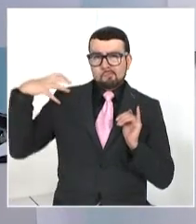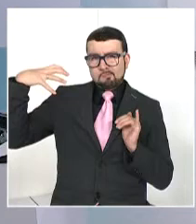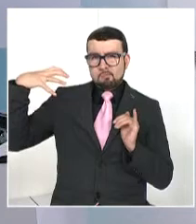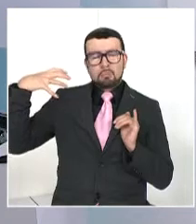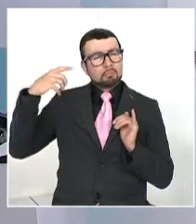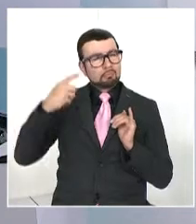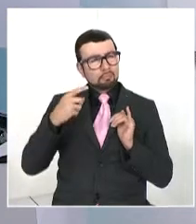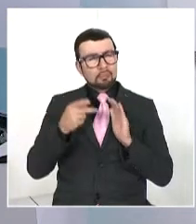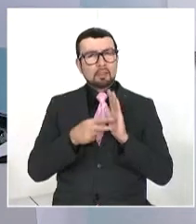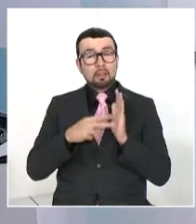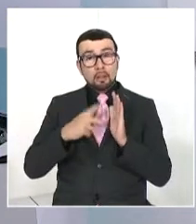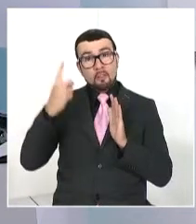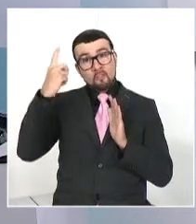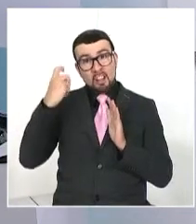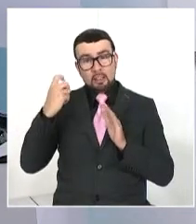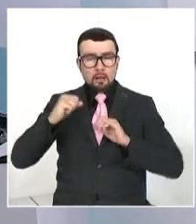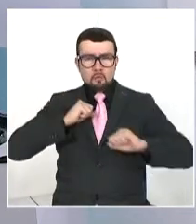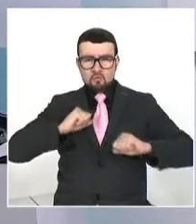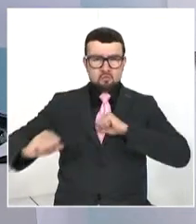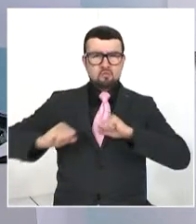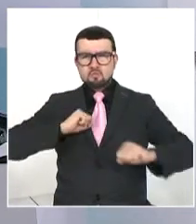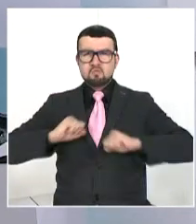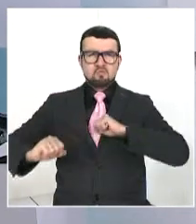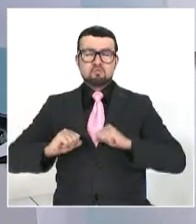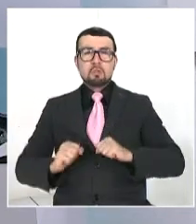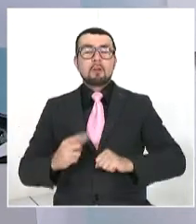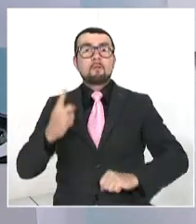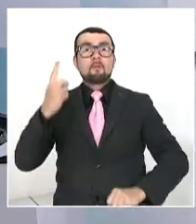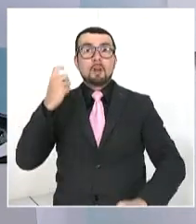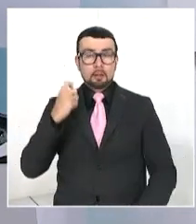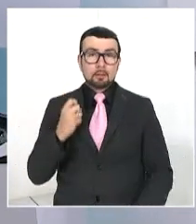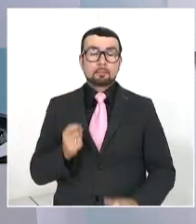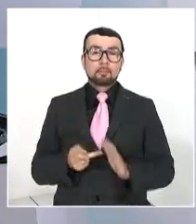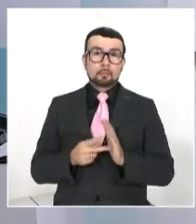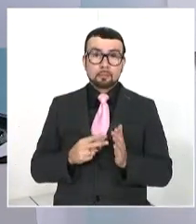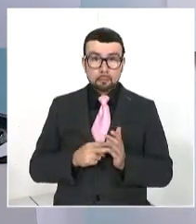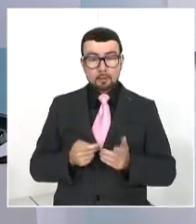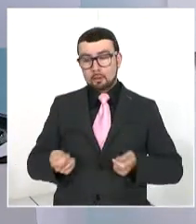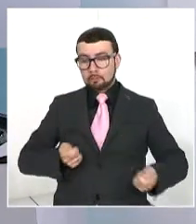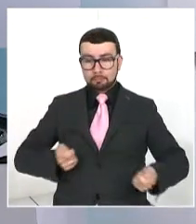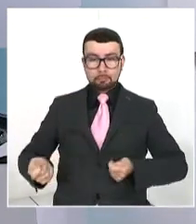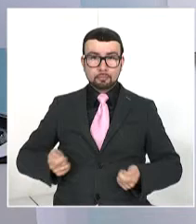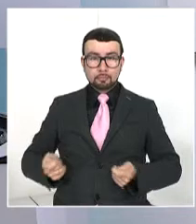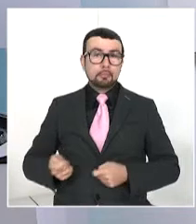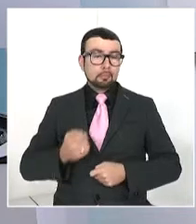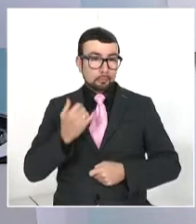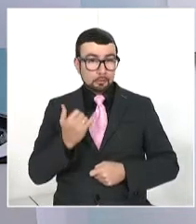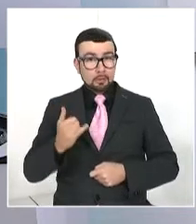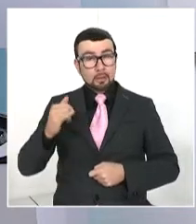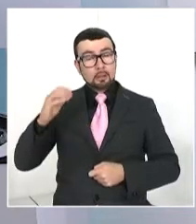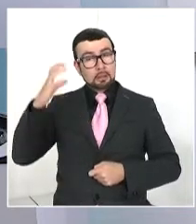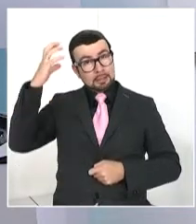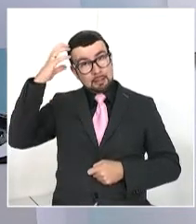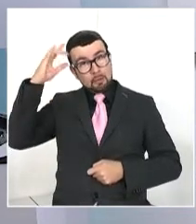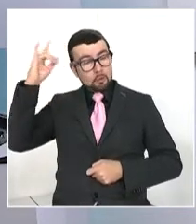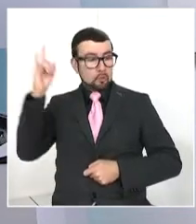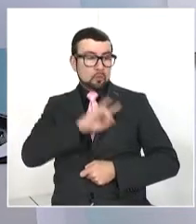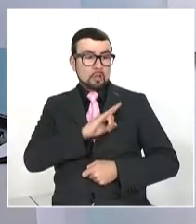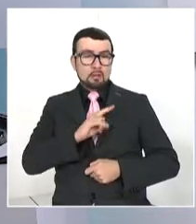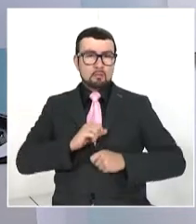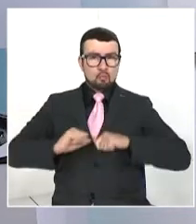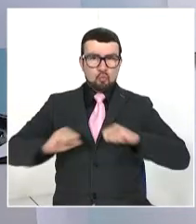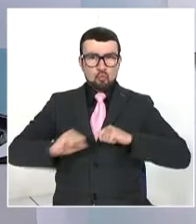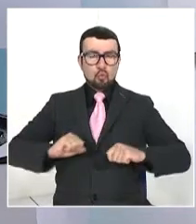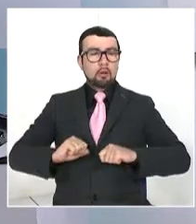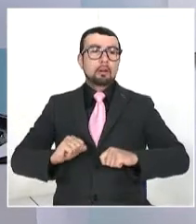falta, digamos, que de ejercicio o la falta de ese lenguaje que le manda el cerebro al músculo que le dice muévase.